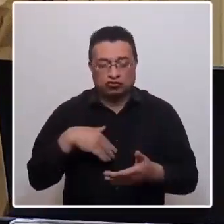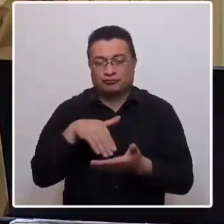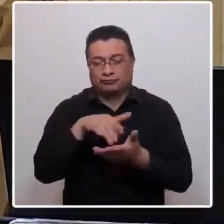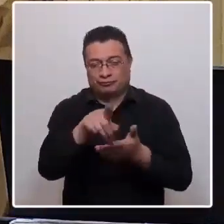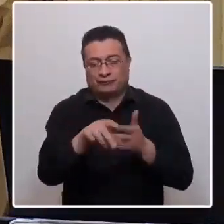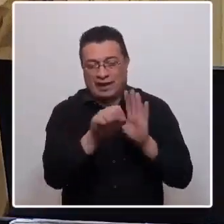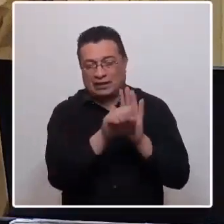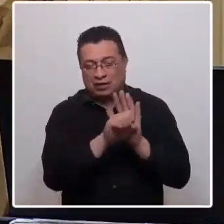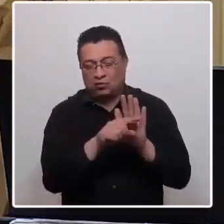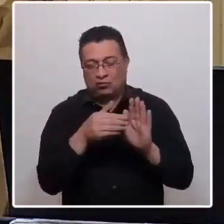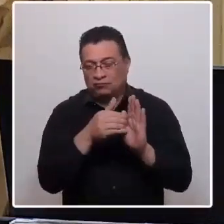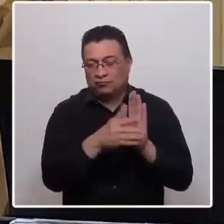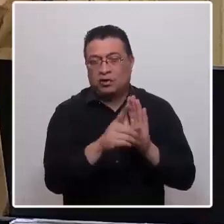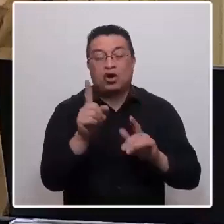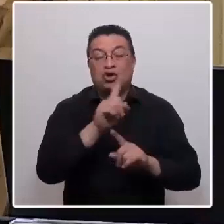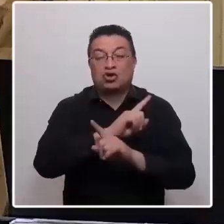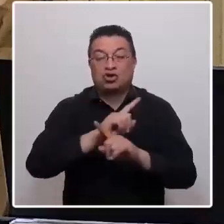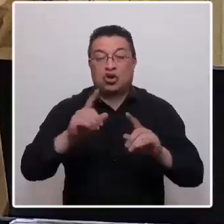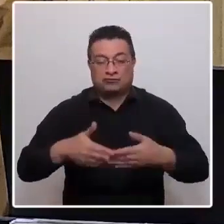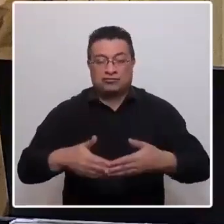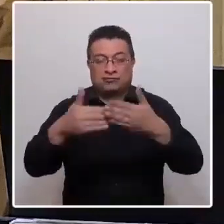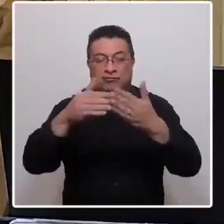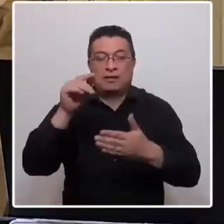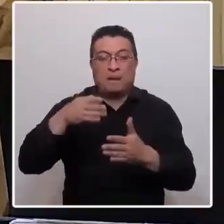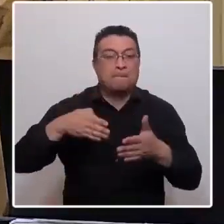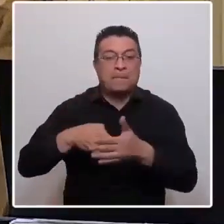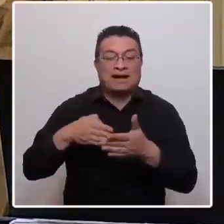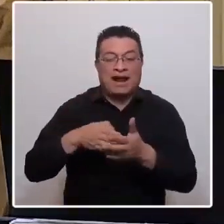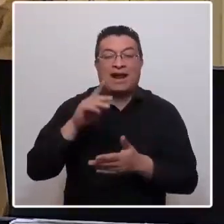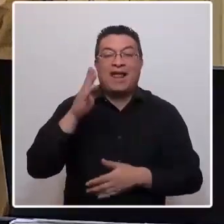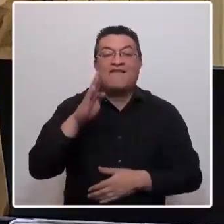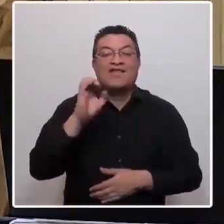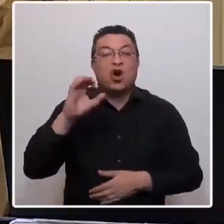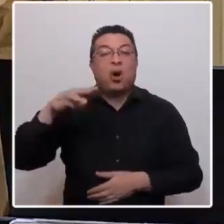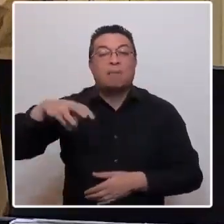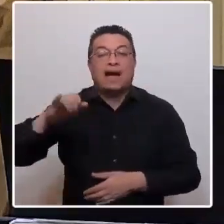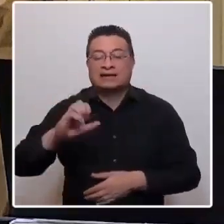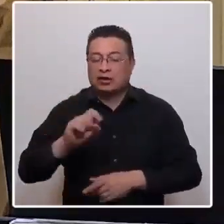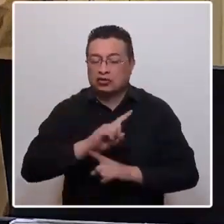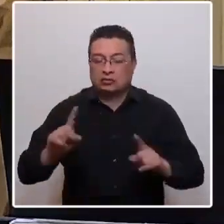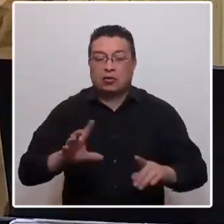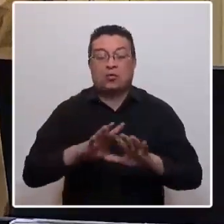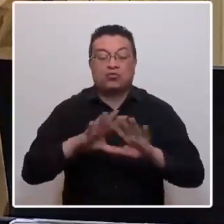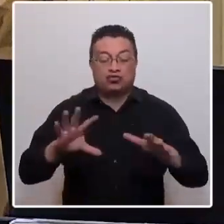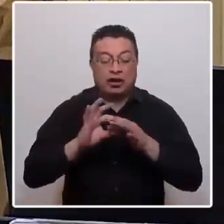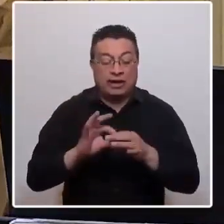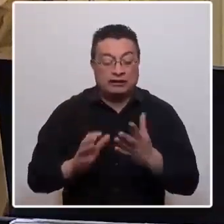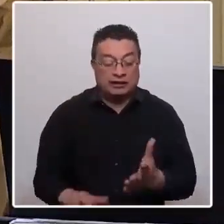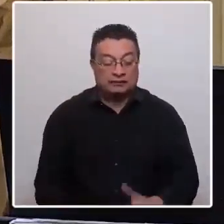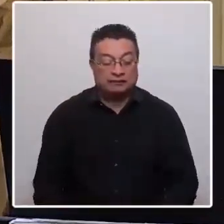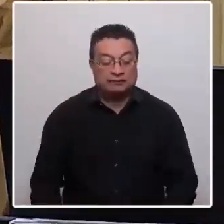artículo. No a la central de biomasa La Gloria en Parral, no más zonas de sacrificio. Muchas gracias.